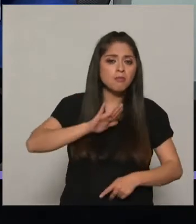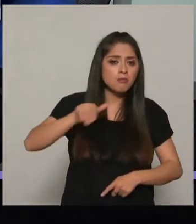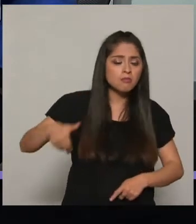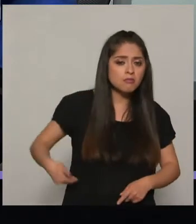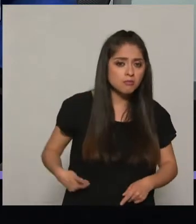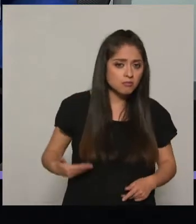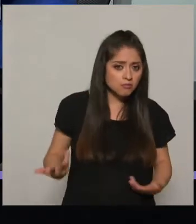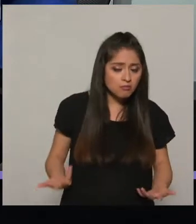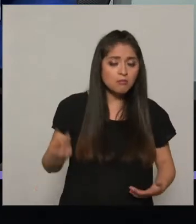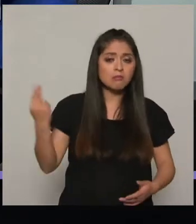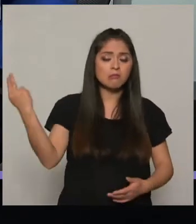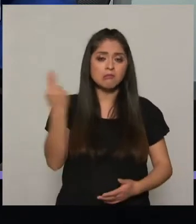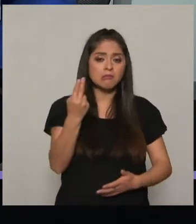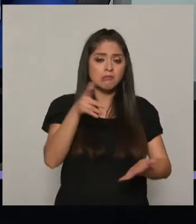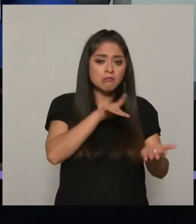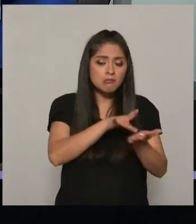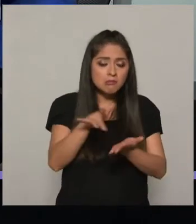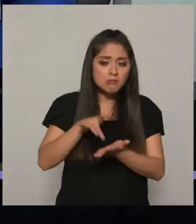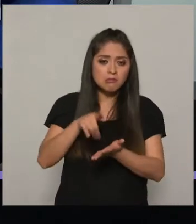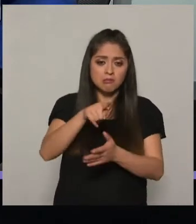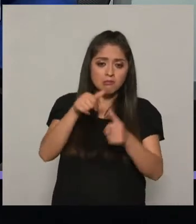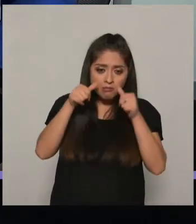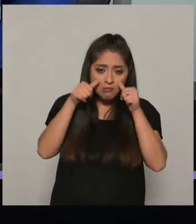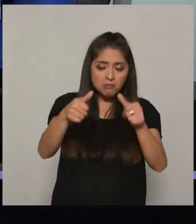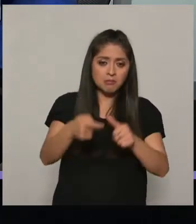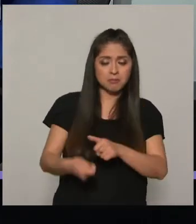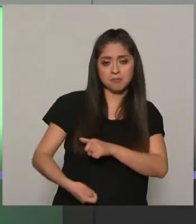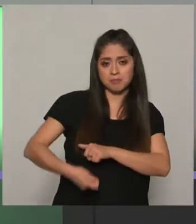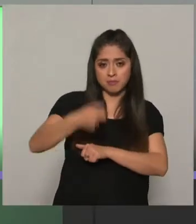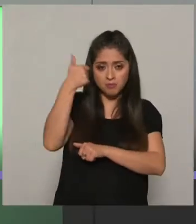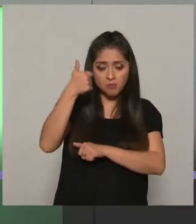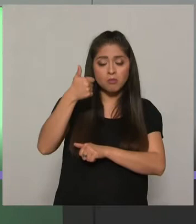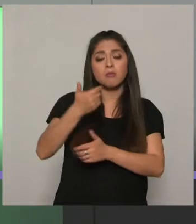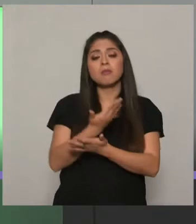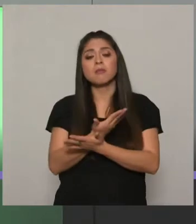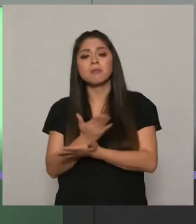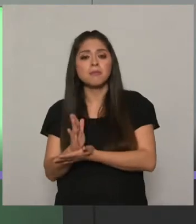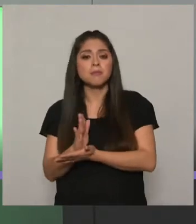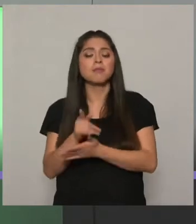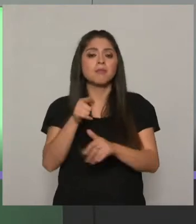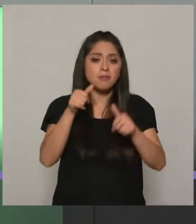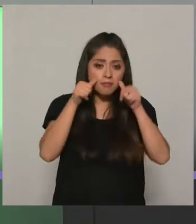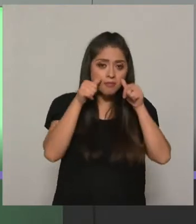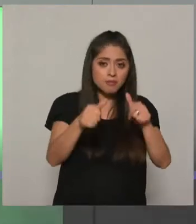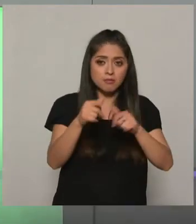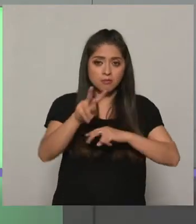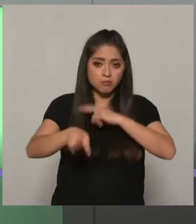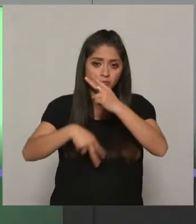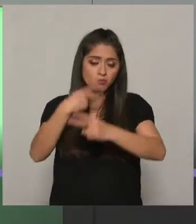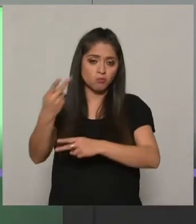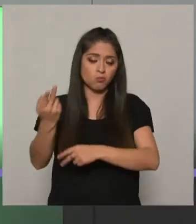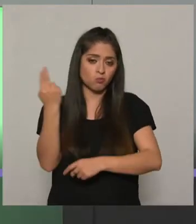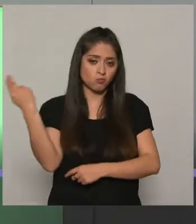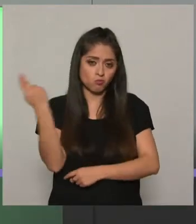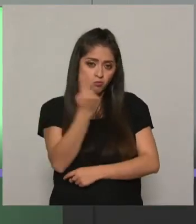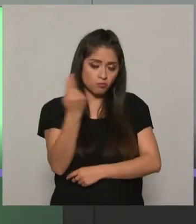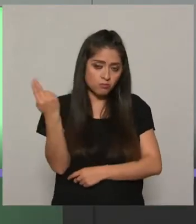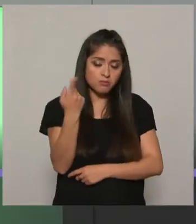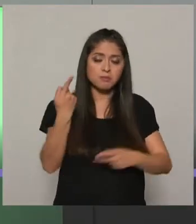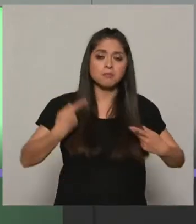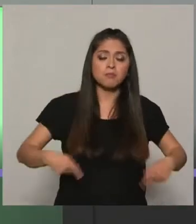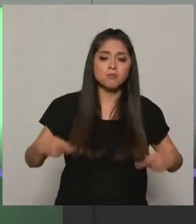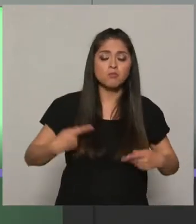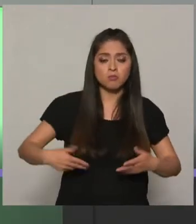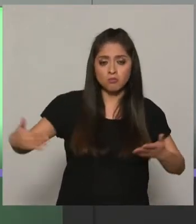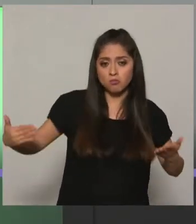el auxilio, primeros auxilios, el atender en una sala de urgencias a las víctimas que lleguen de un